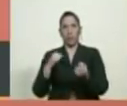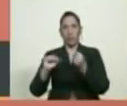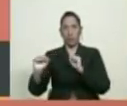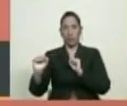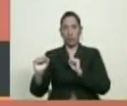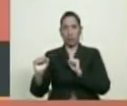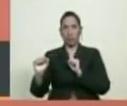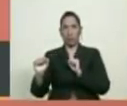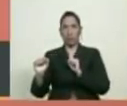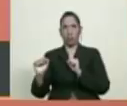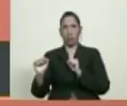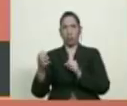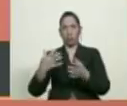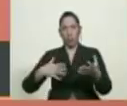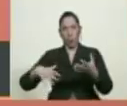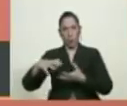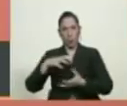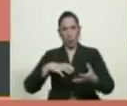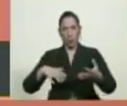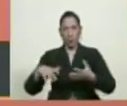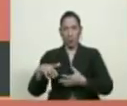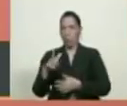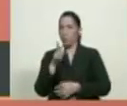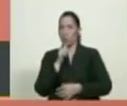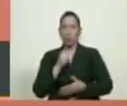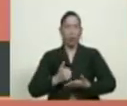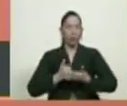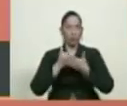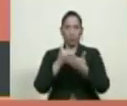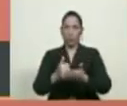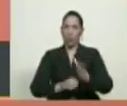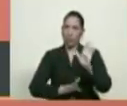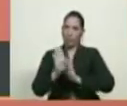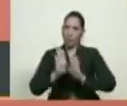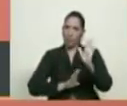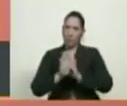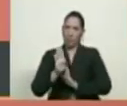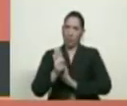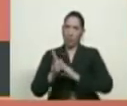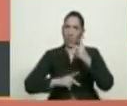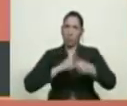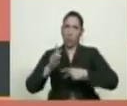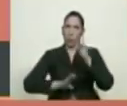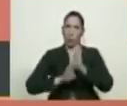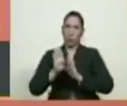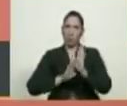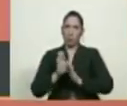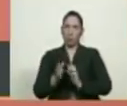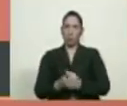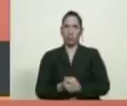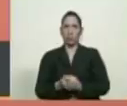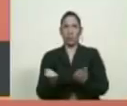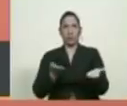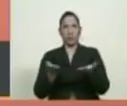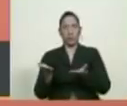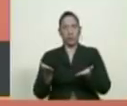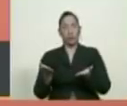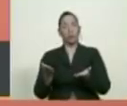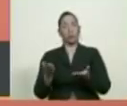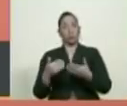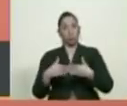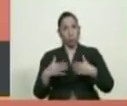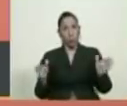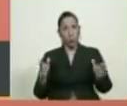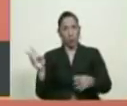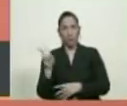distorsiones que no ayuden al desarrollo del aparato productivo. Igual, no tengan duda de que los servicios públicos en Venezuela seguirán siendo de los más económicos del mundo, y